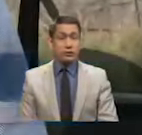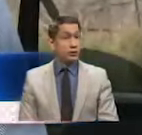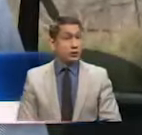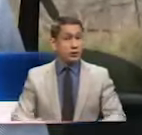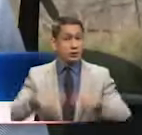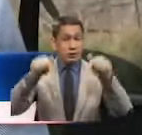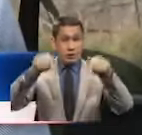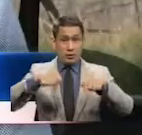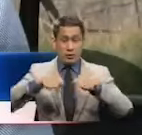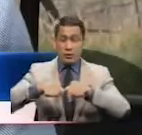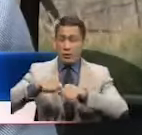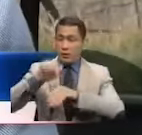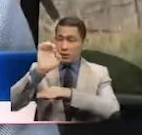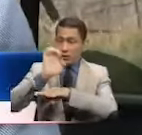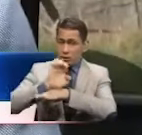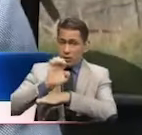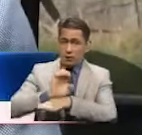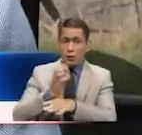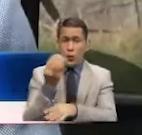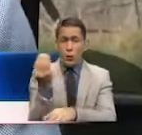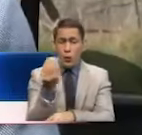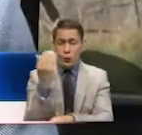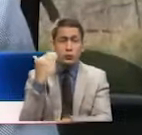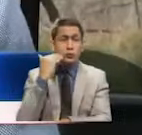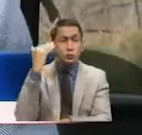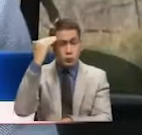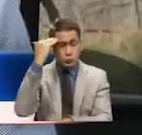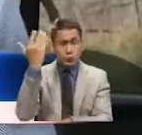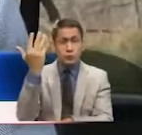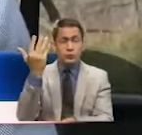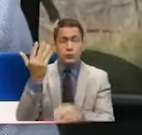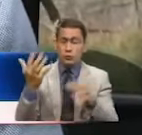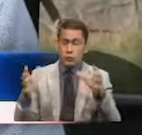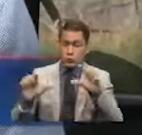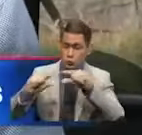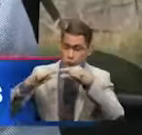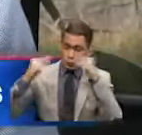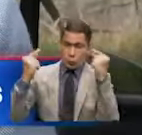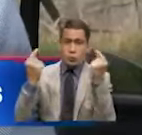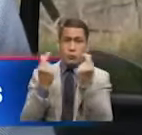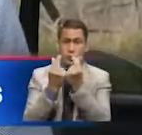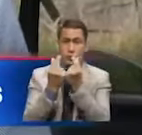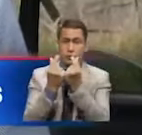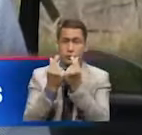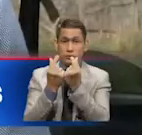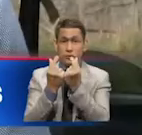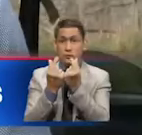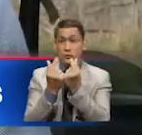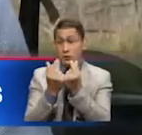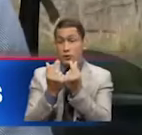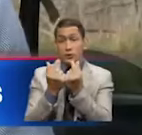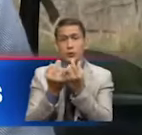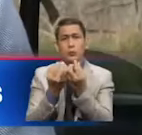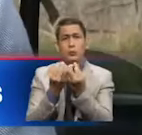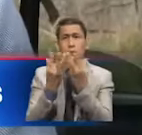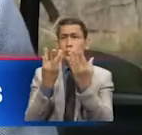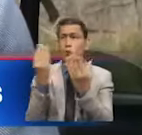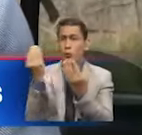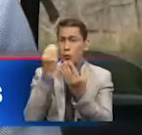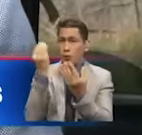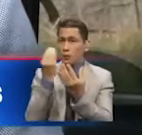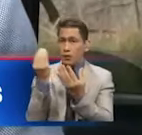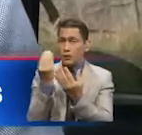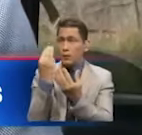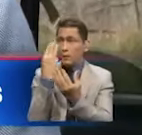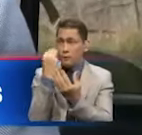población adolescente y en adultos. Como le explico, se crea una parafilia, ¿no? Un morbo por este tipo de situaciones.